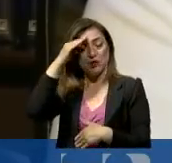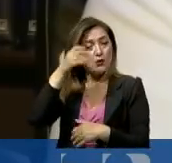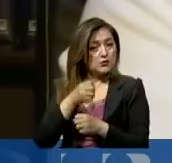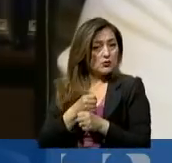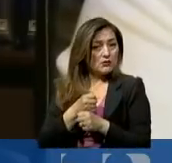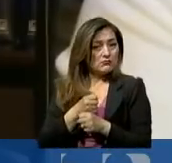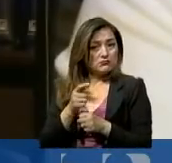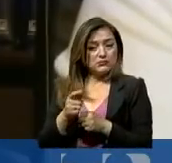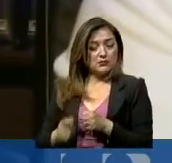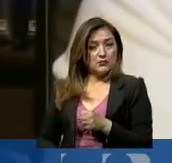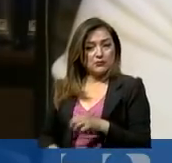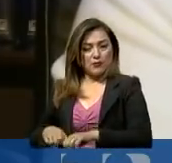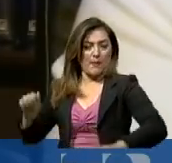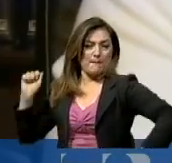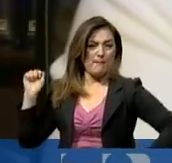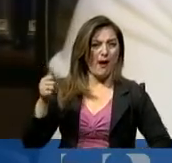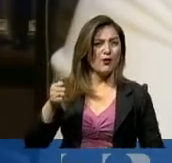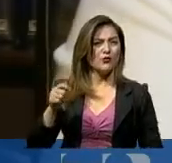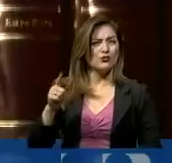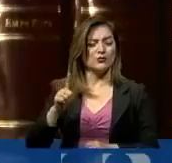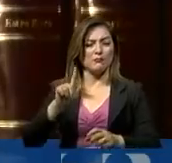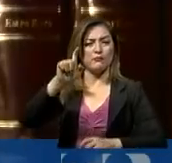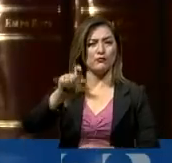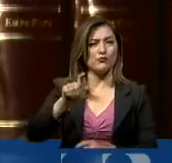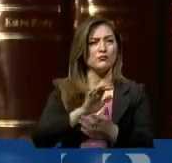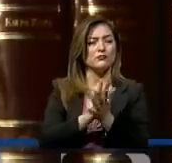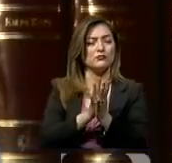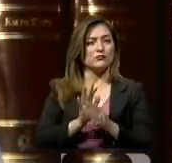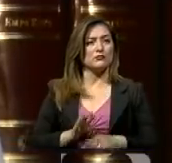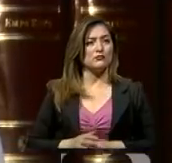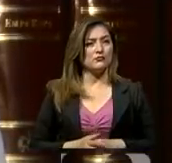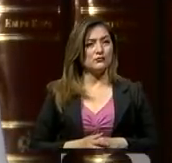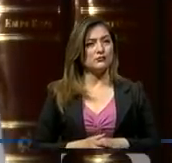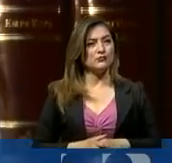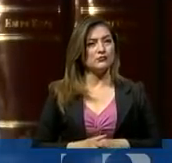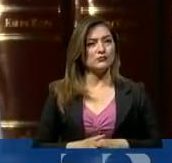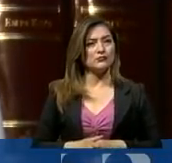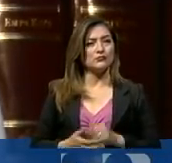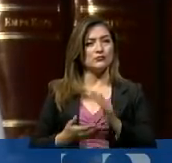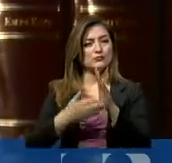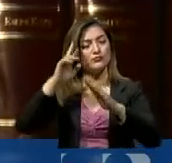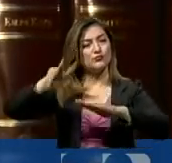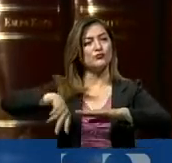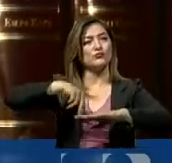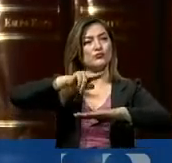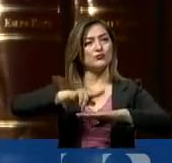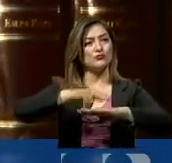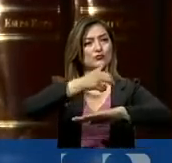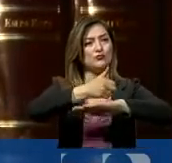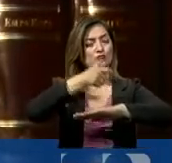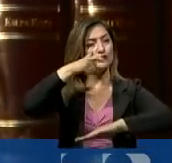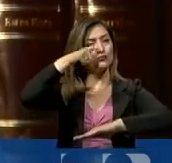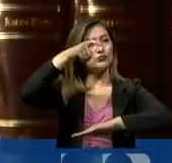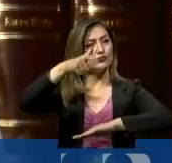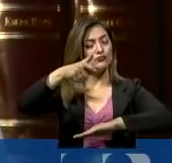él jamás hizo uso de un tolete, jamás hizo uso del gas. Sembrar, ¿no?, un precedente a nivel nacional para que todas aquellas autoridades fiscales y